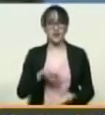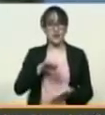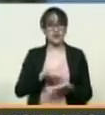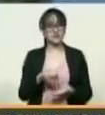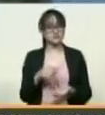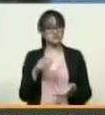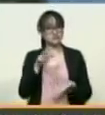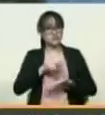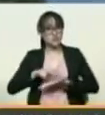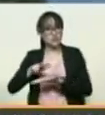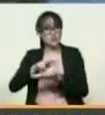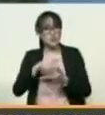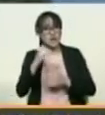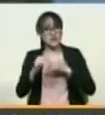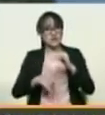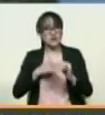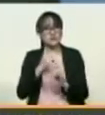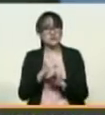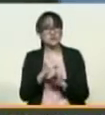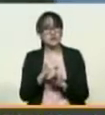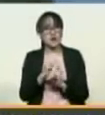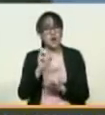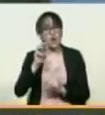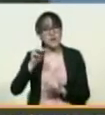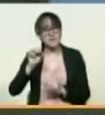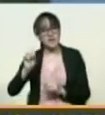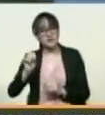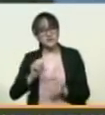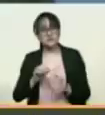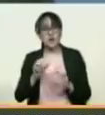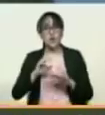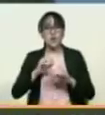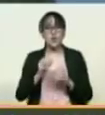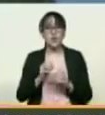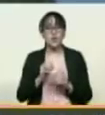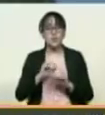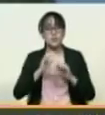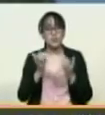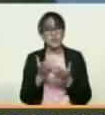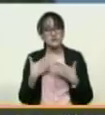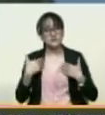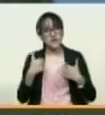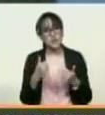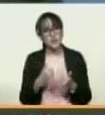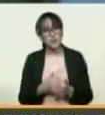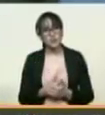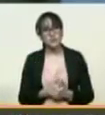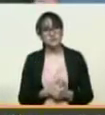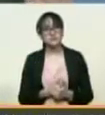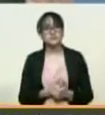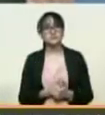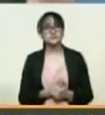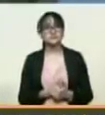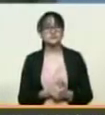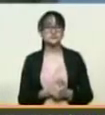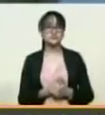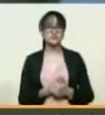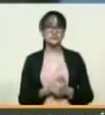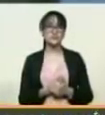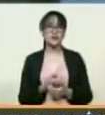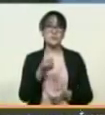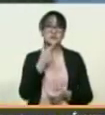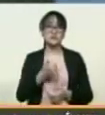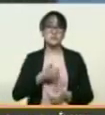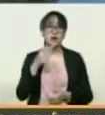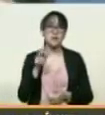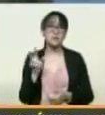certificaciones internacionales de la OMS, etcétera, que tenemos que garantizar. Y lo hacemos, bueno, es una de las medicinas más